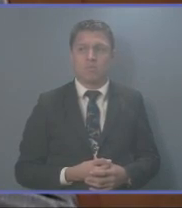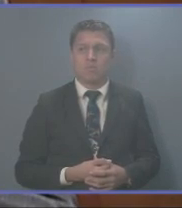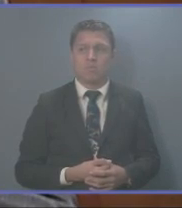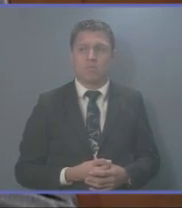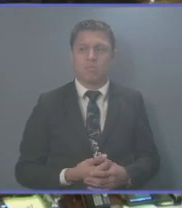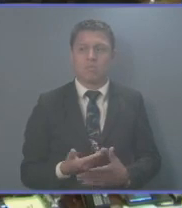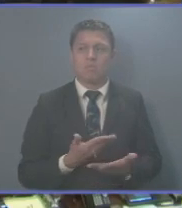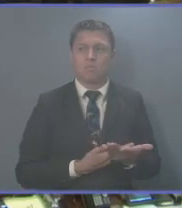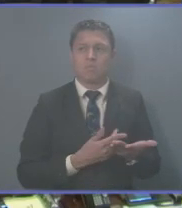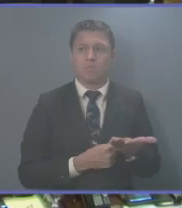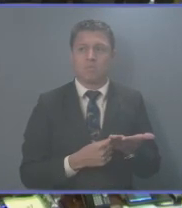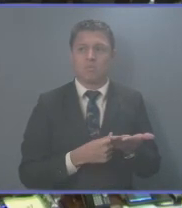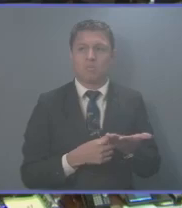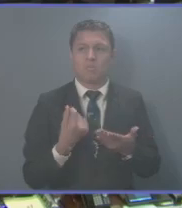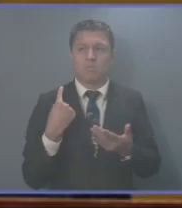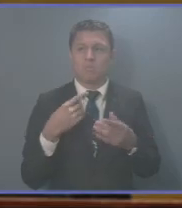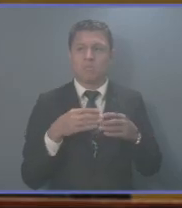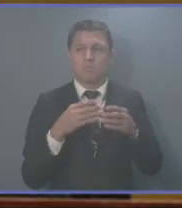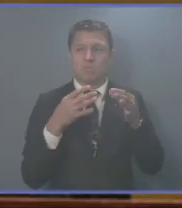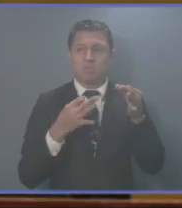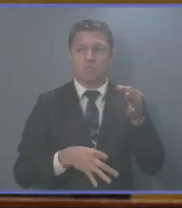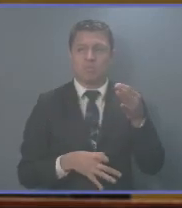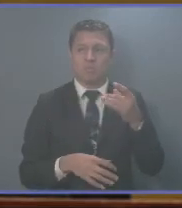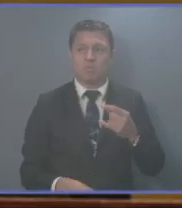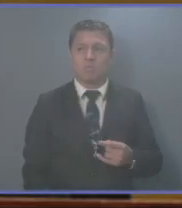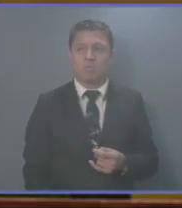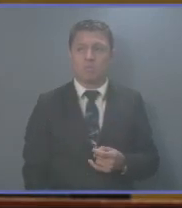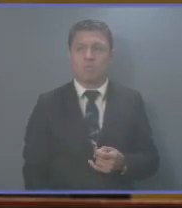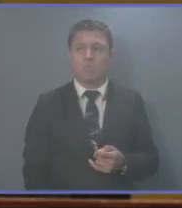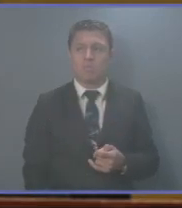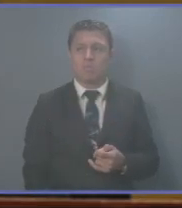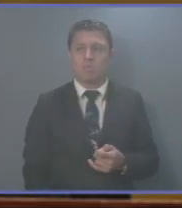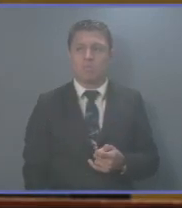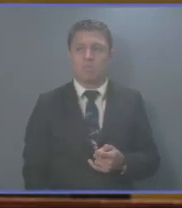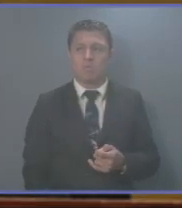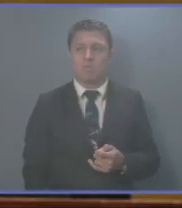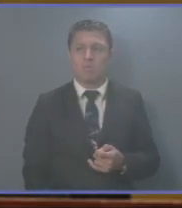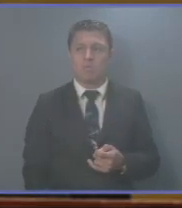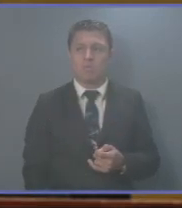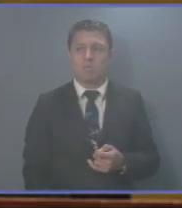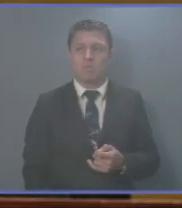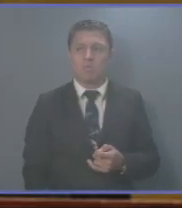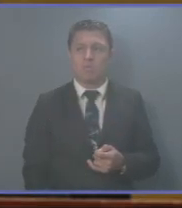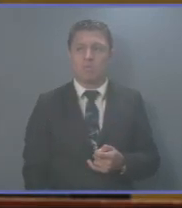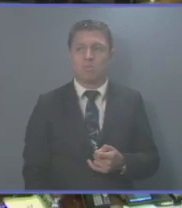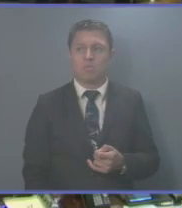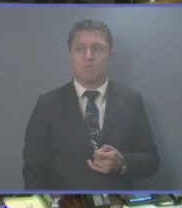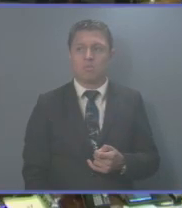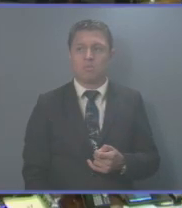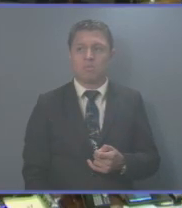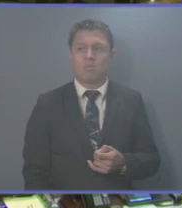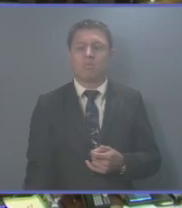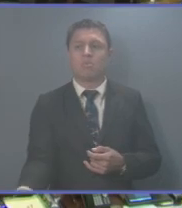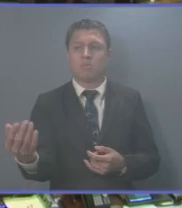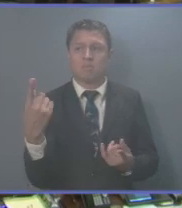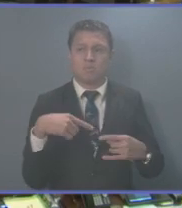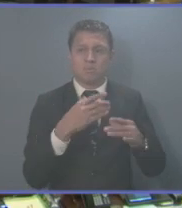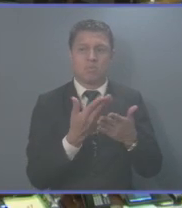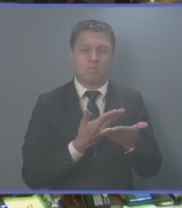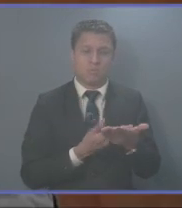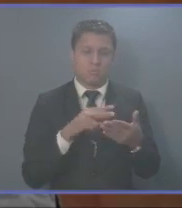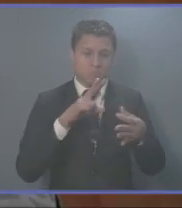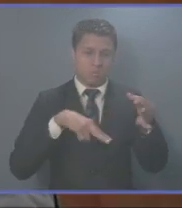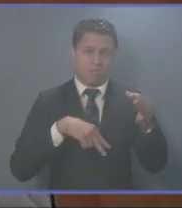A discusión el dictamen leído. ¿Perdón? No he terminado. ¿El decreto? Entonces. El decreto. Continúo con la lectura del